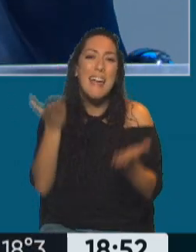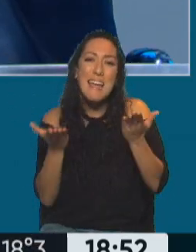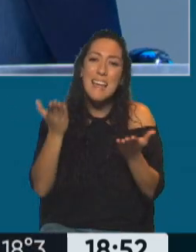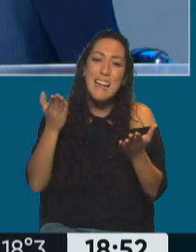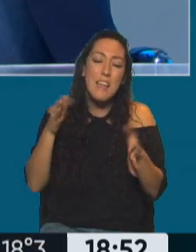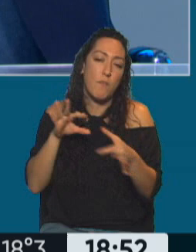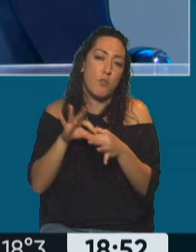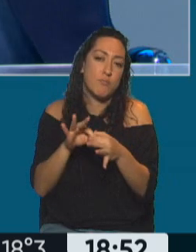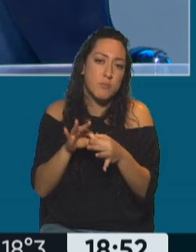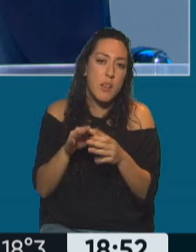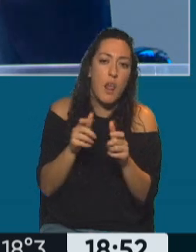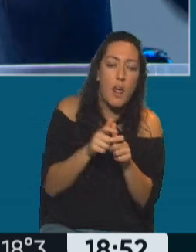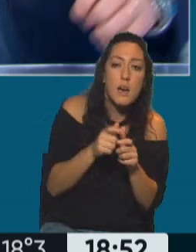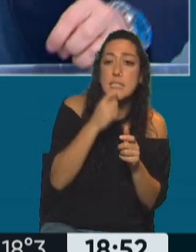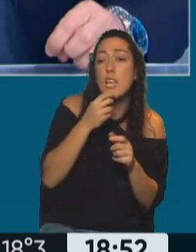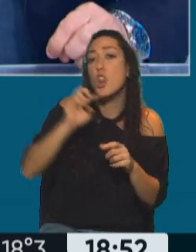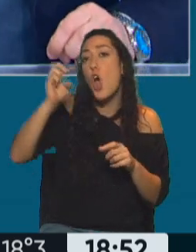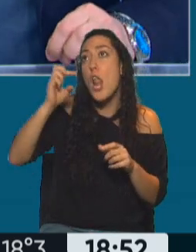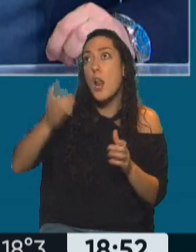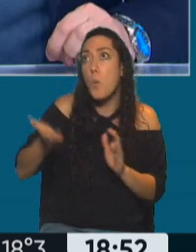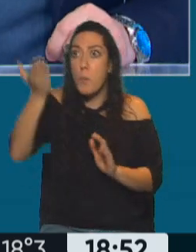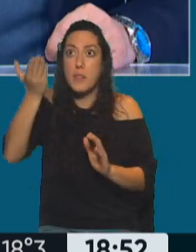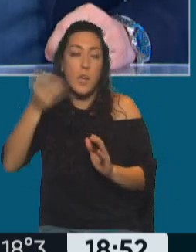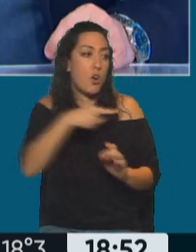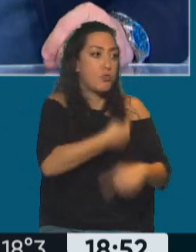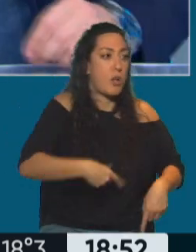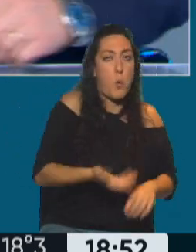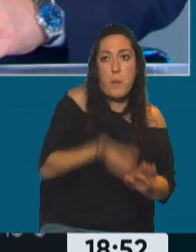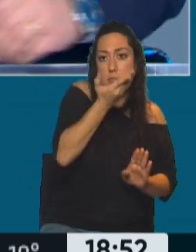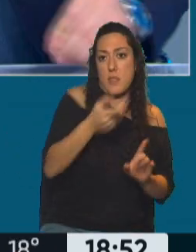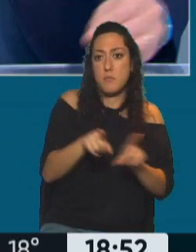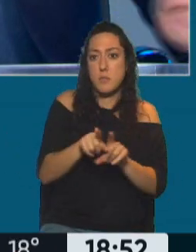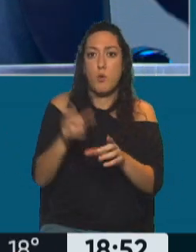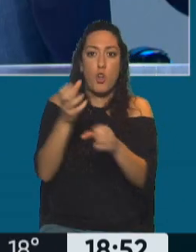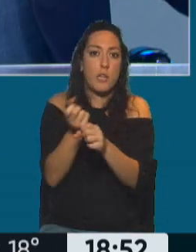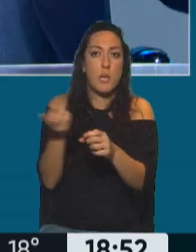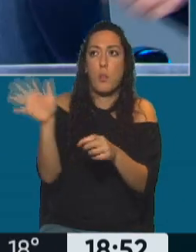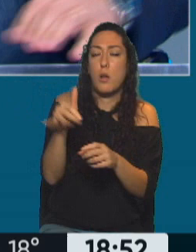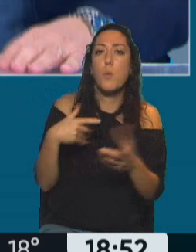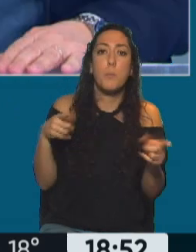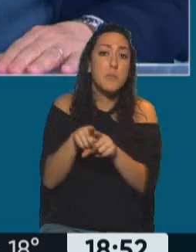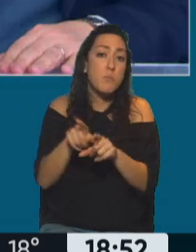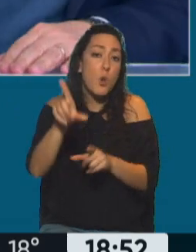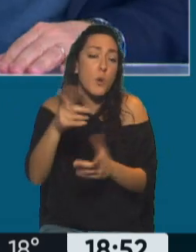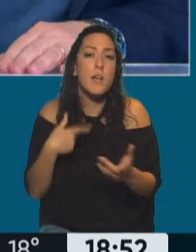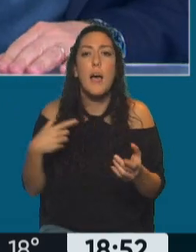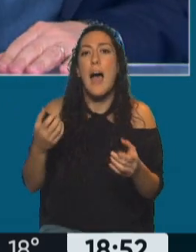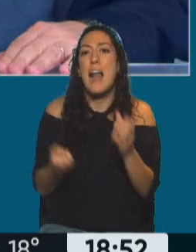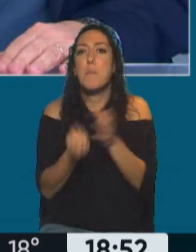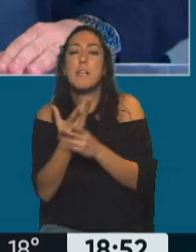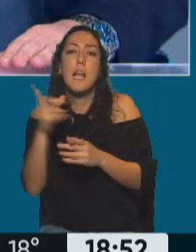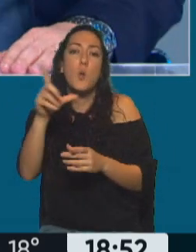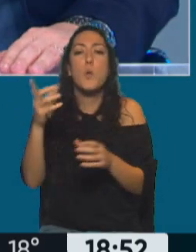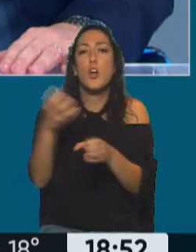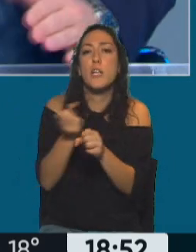tema macro se aumenta el dolor aumenta todo y el que toma el colectivo a la mañana enjuagar lunes bueno es que se toma el colectivo a la mañana un barrio